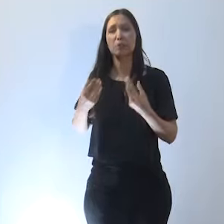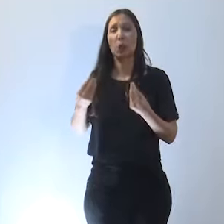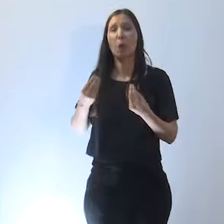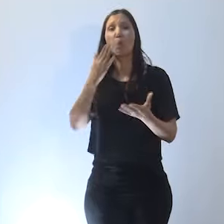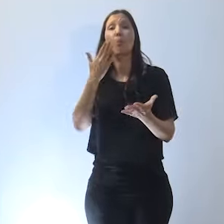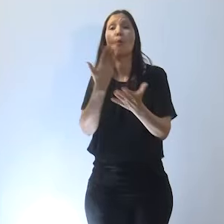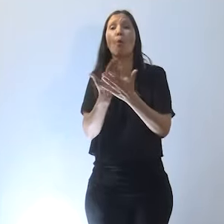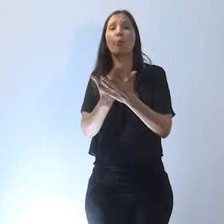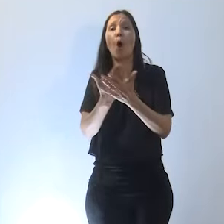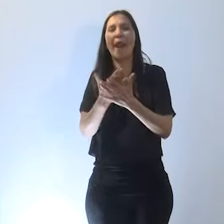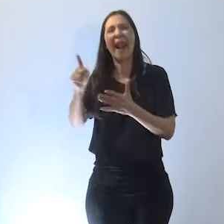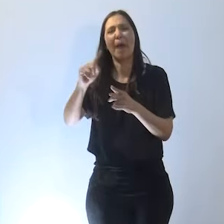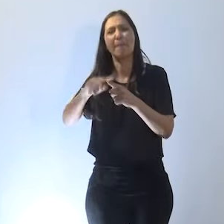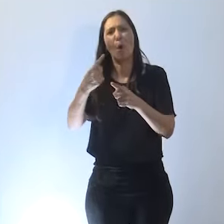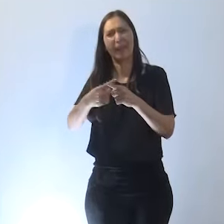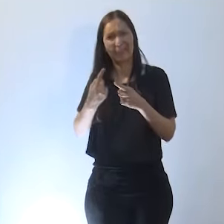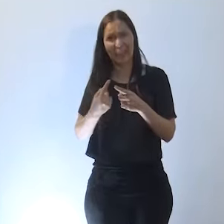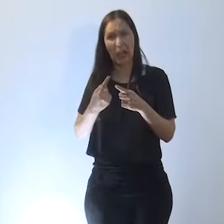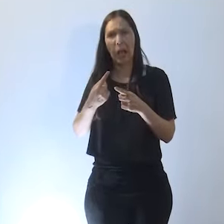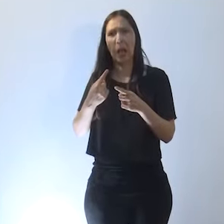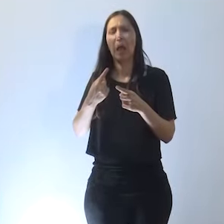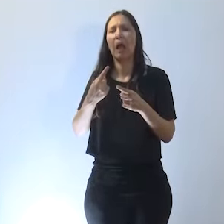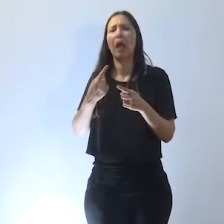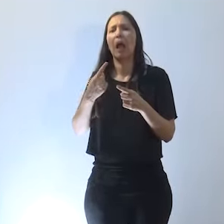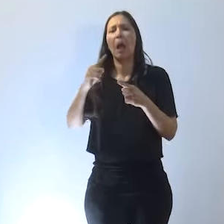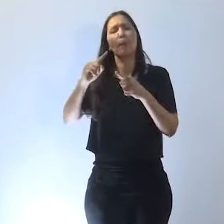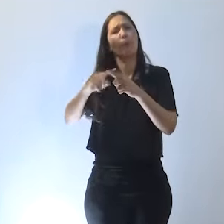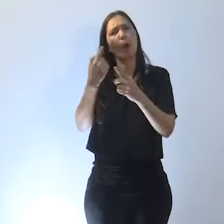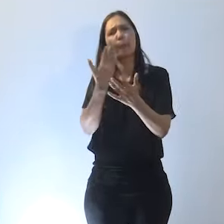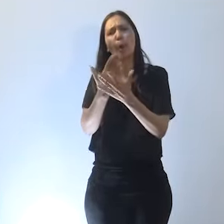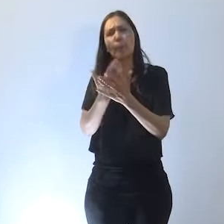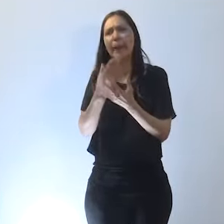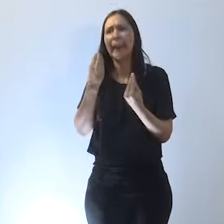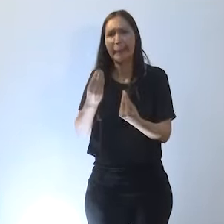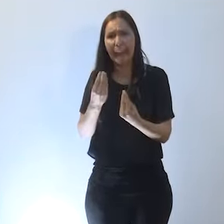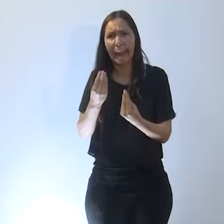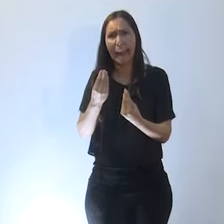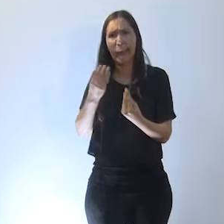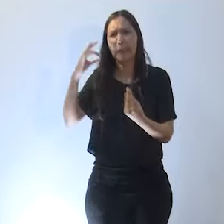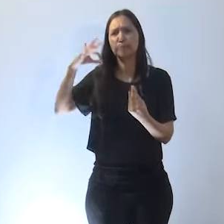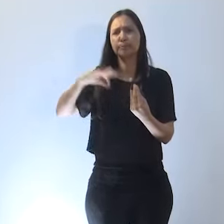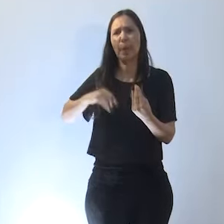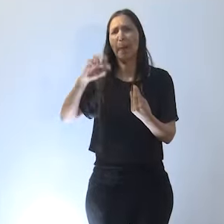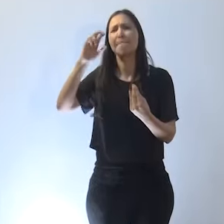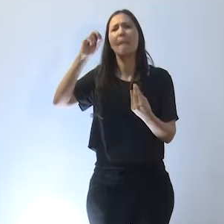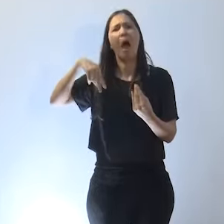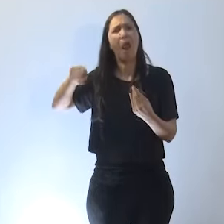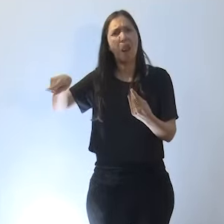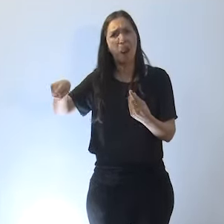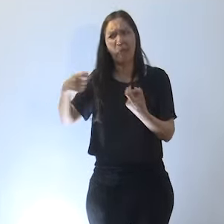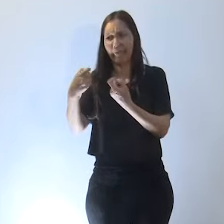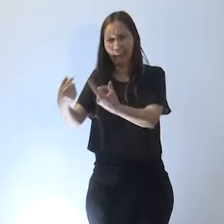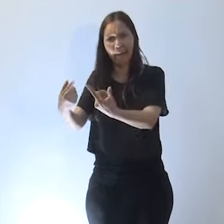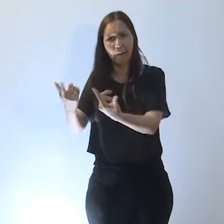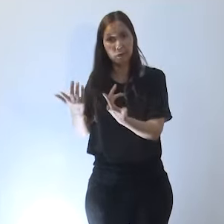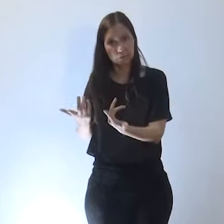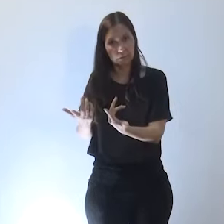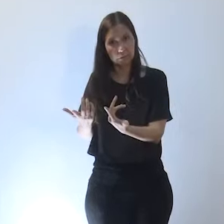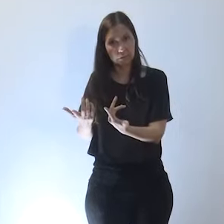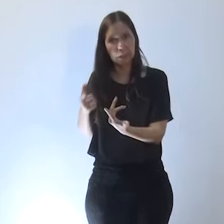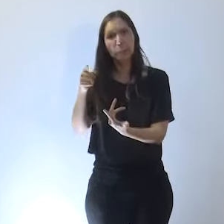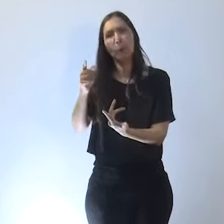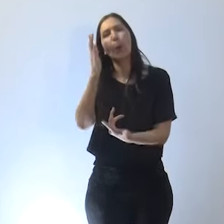política qué le propone la política Bueno te doy un plan te doy un plan y y y y dormís